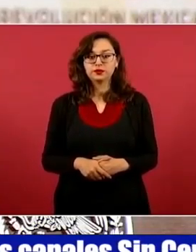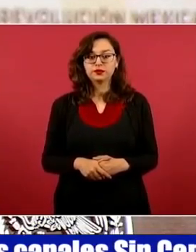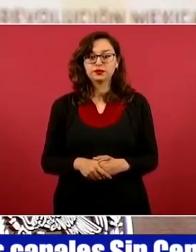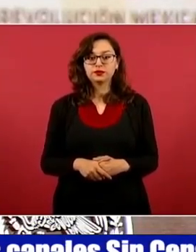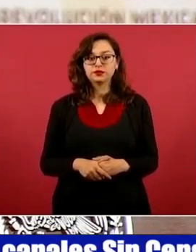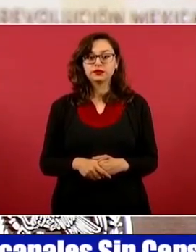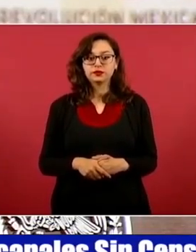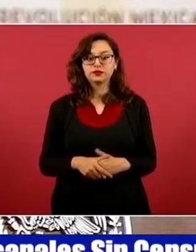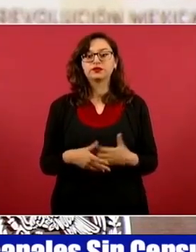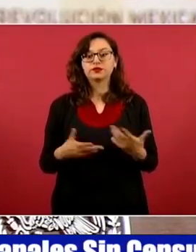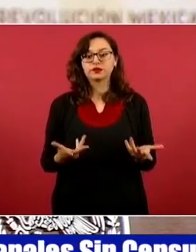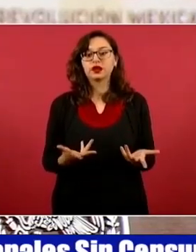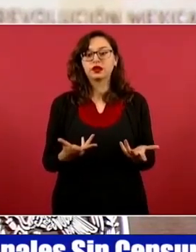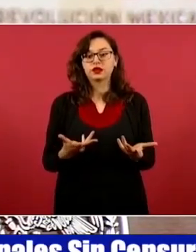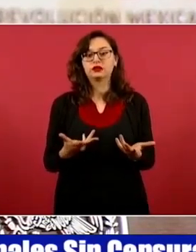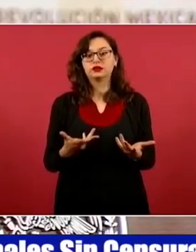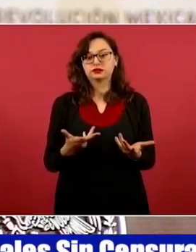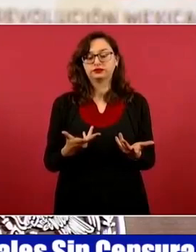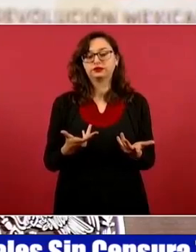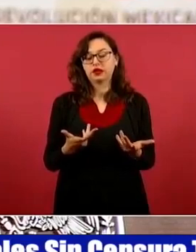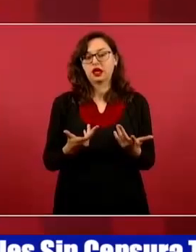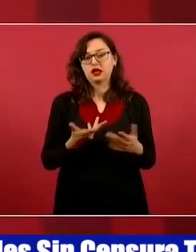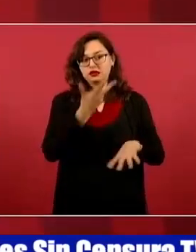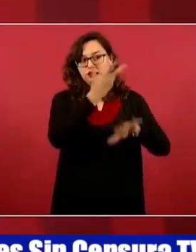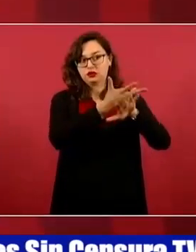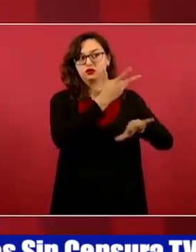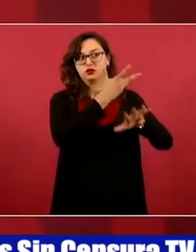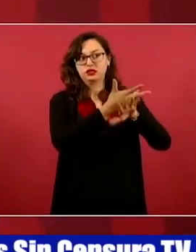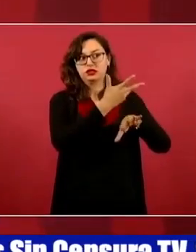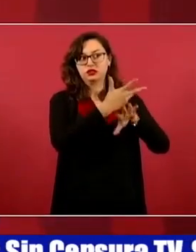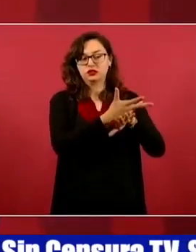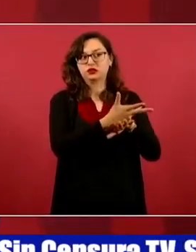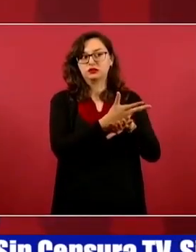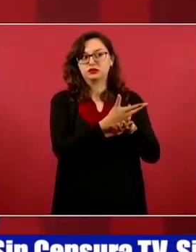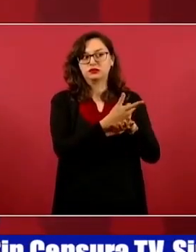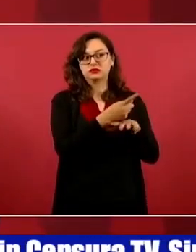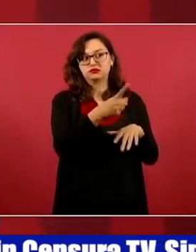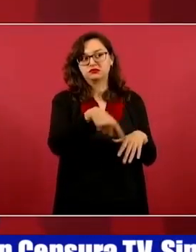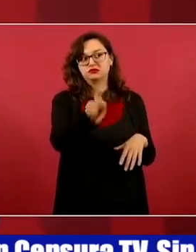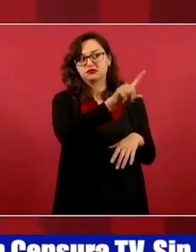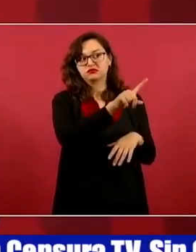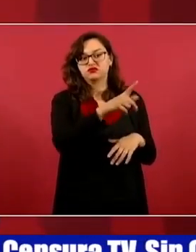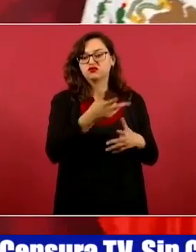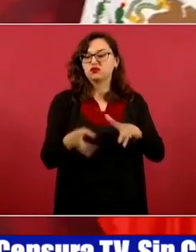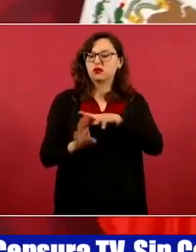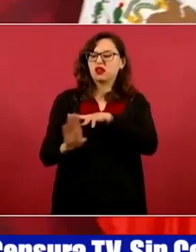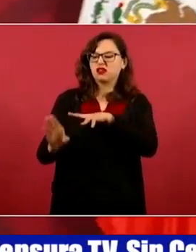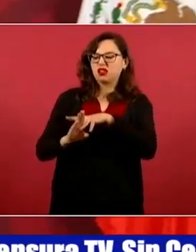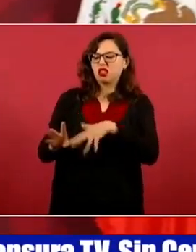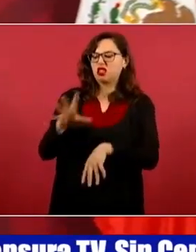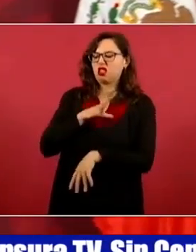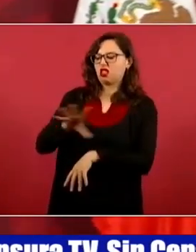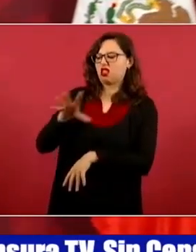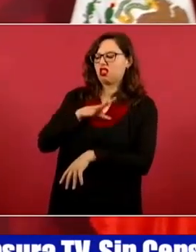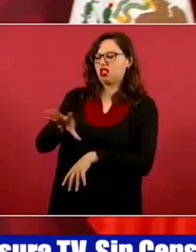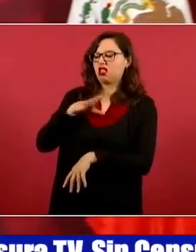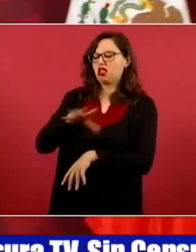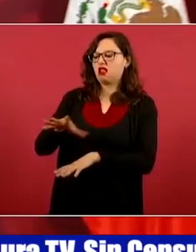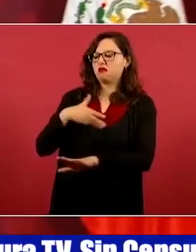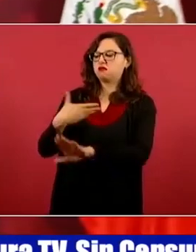quieren a los migrantes, muchas veces se les olvida, porque ese es el doble discurso, la hipocresía,